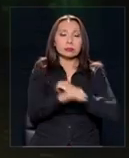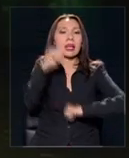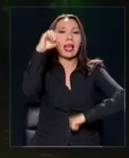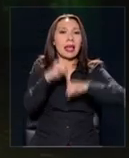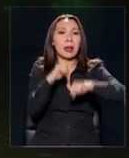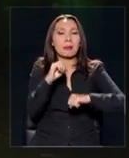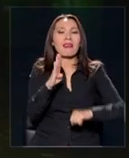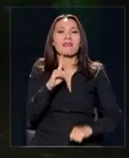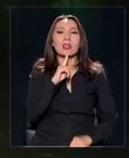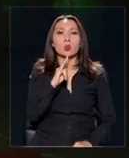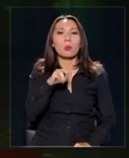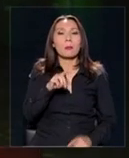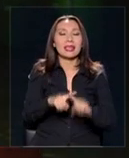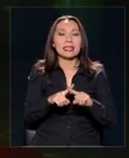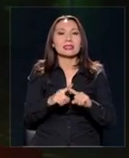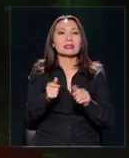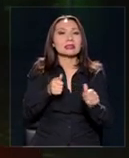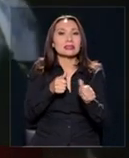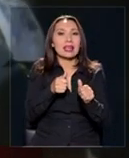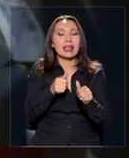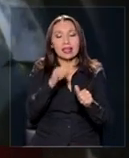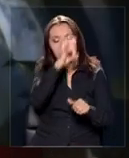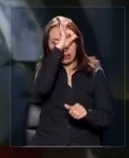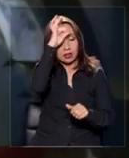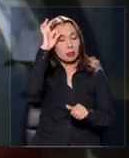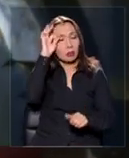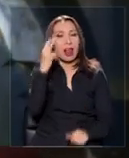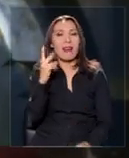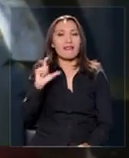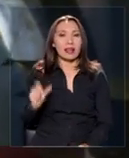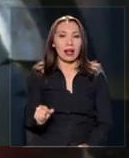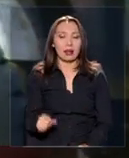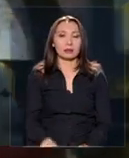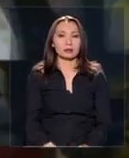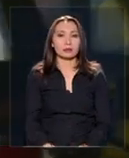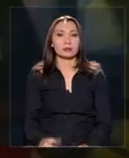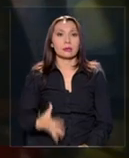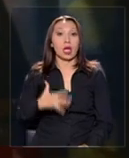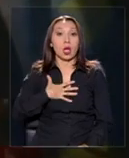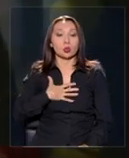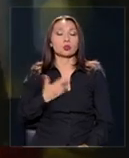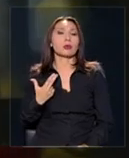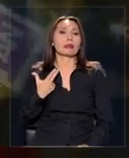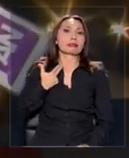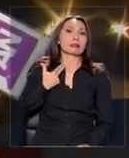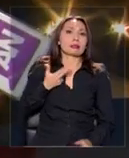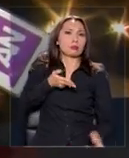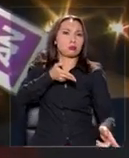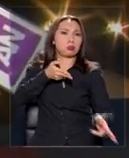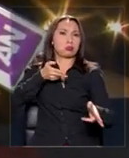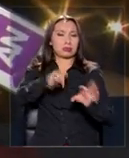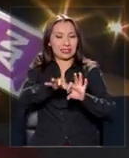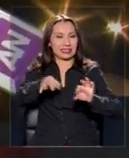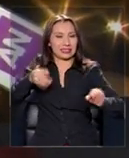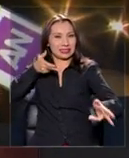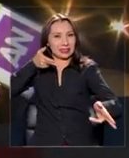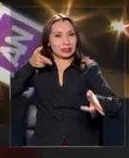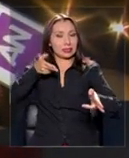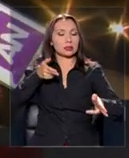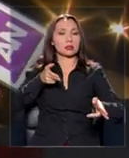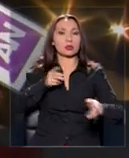Bitumix, ubicada frente a la Vega Monumental de Temuco. Fue intimidado con armas de fuego, con escopeta,